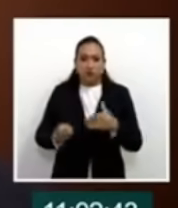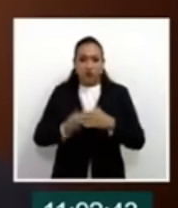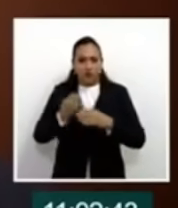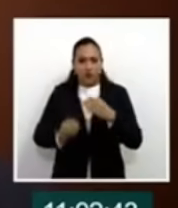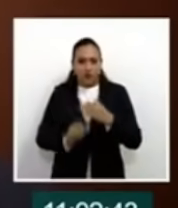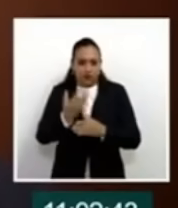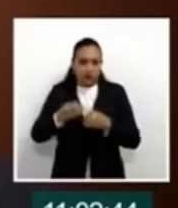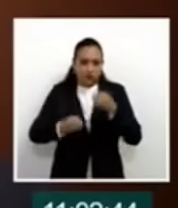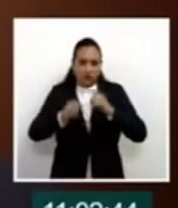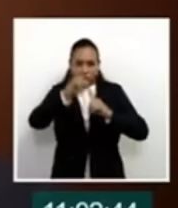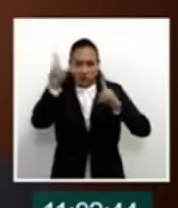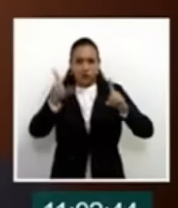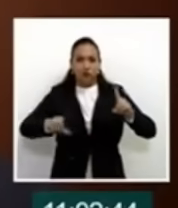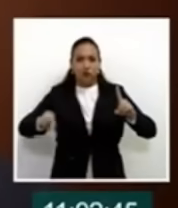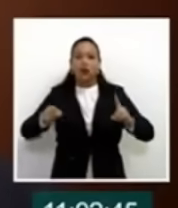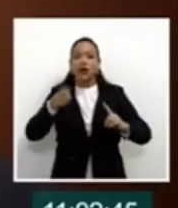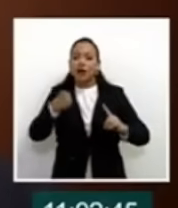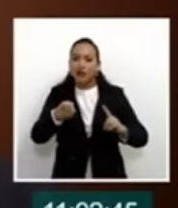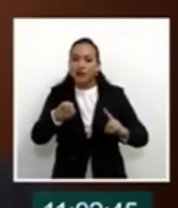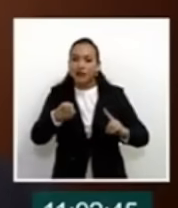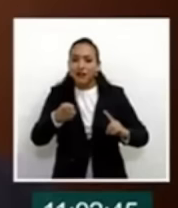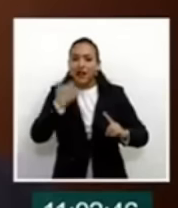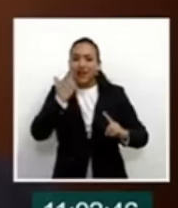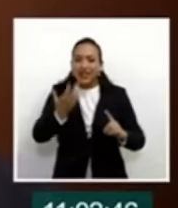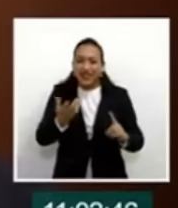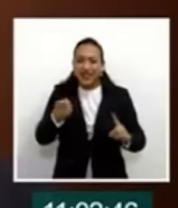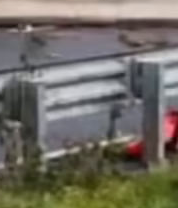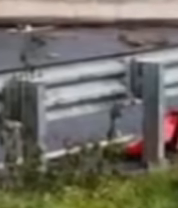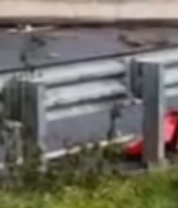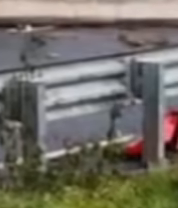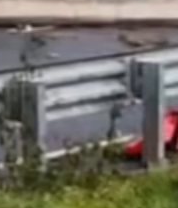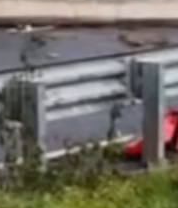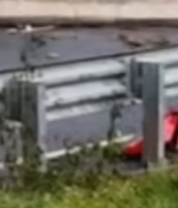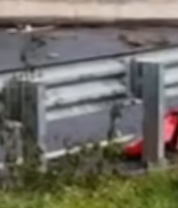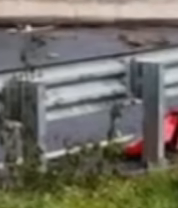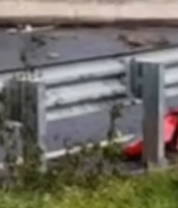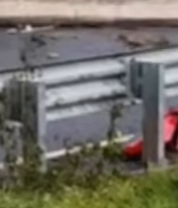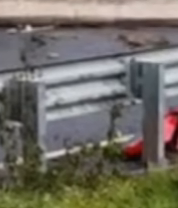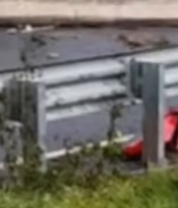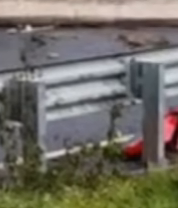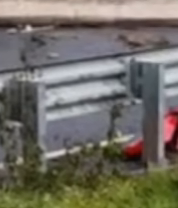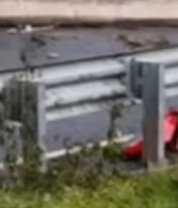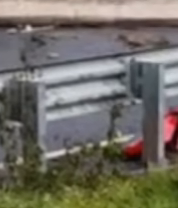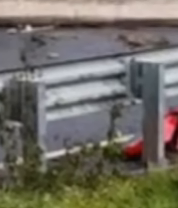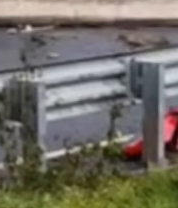accidente de la pipa que deja hasta ahora un saldo de 9 muertos y 55 hospitalizados,